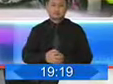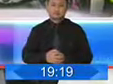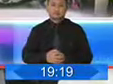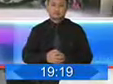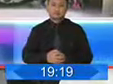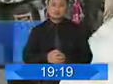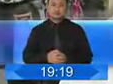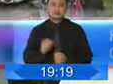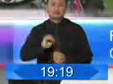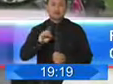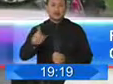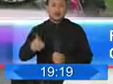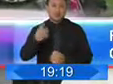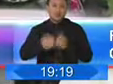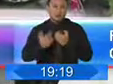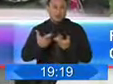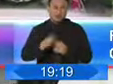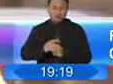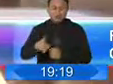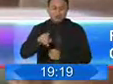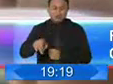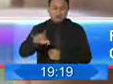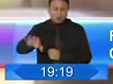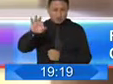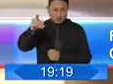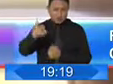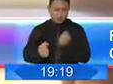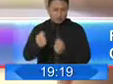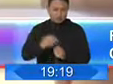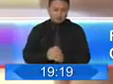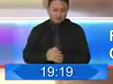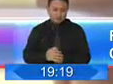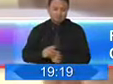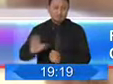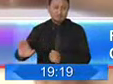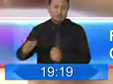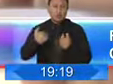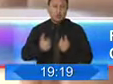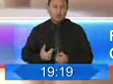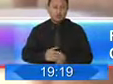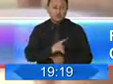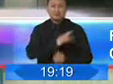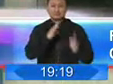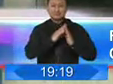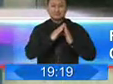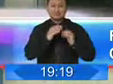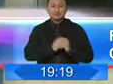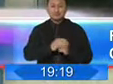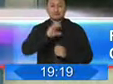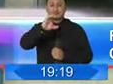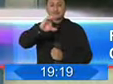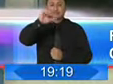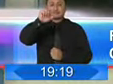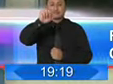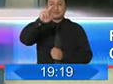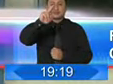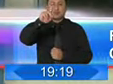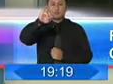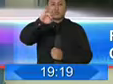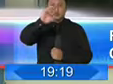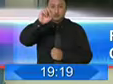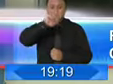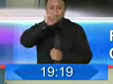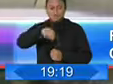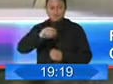del suceso en donde se encontró el vehículo abandonado. Los restos serán velados en su casa, ubicada en el sector de Caupicho, al sur de la ciudad.